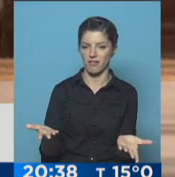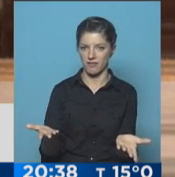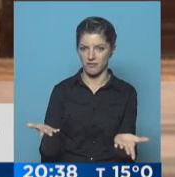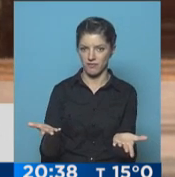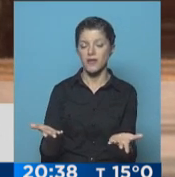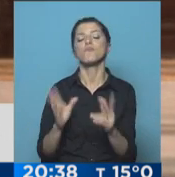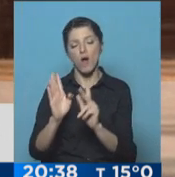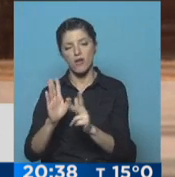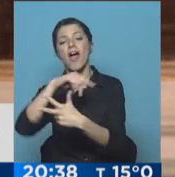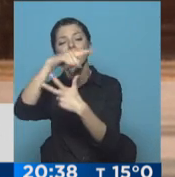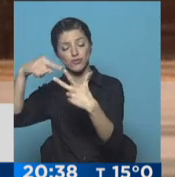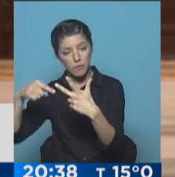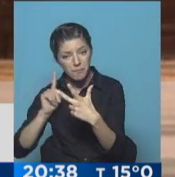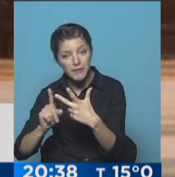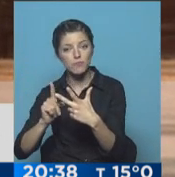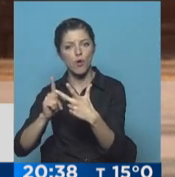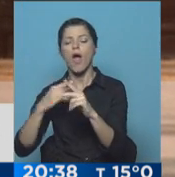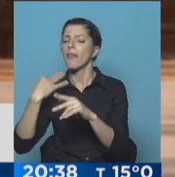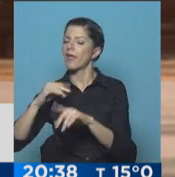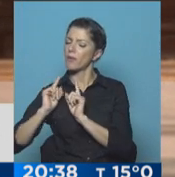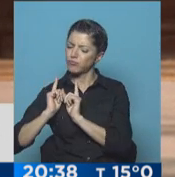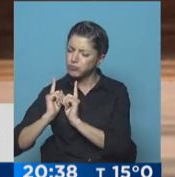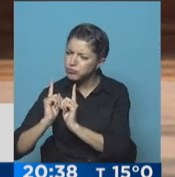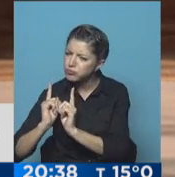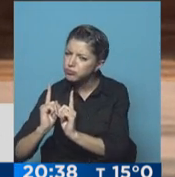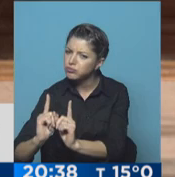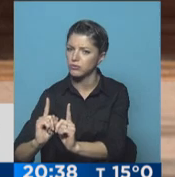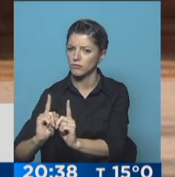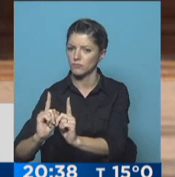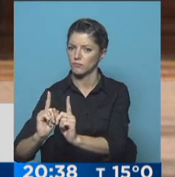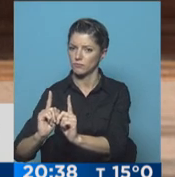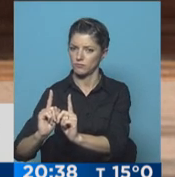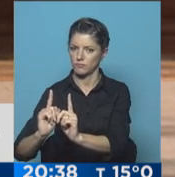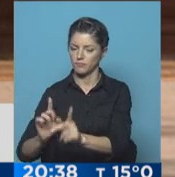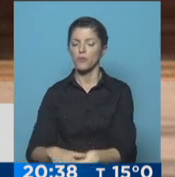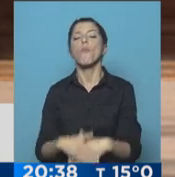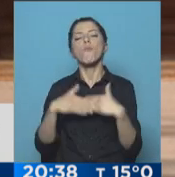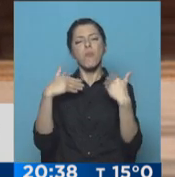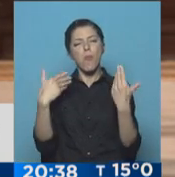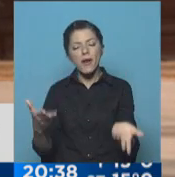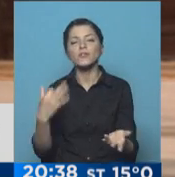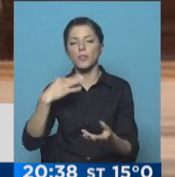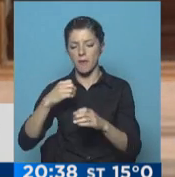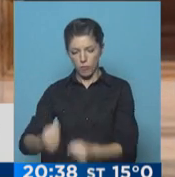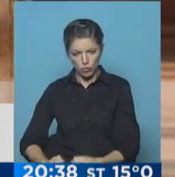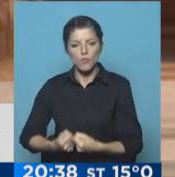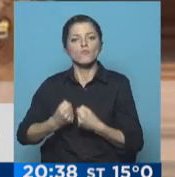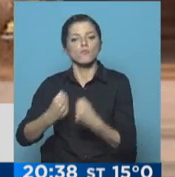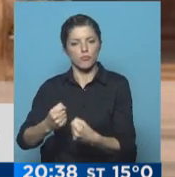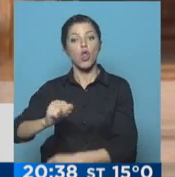es necesario que siga adelante, que no se interrumpa. Por eso hay que redoblar el